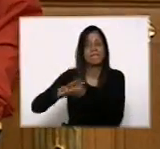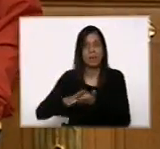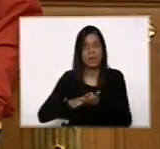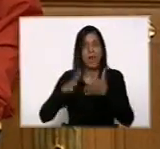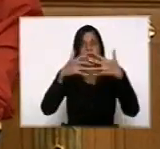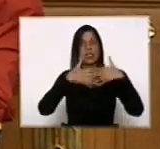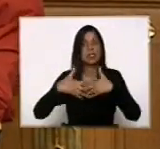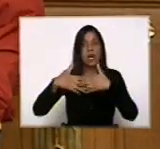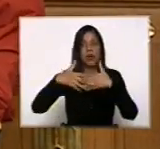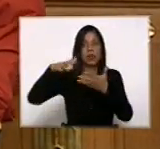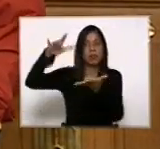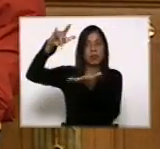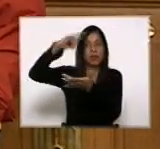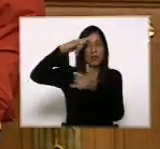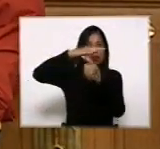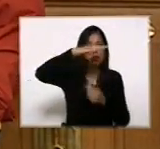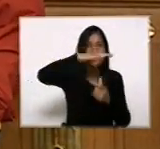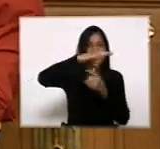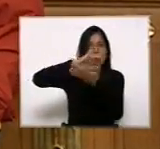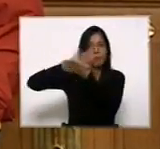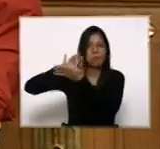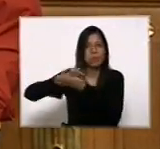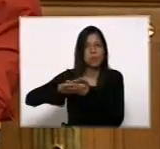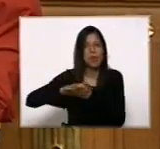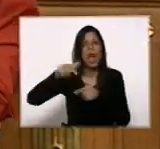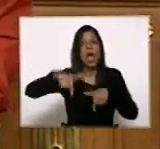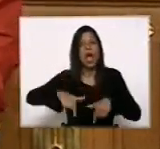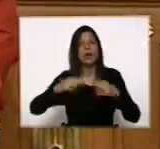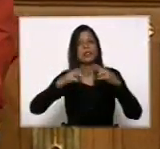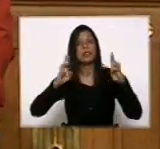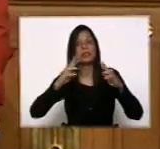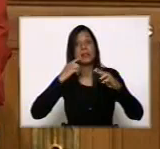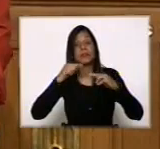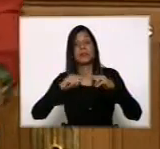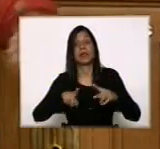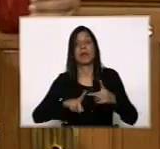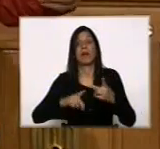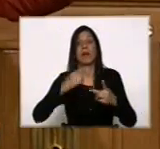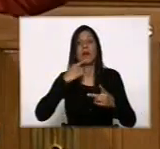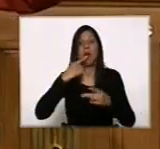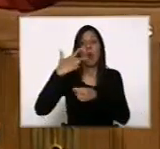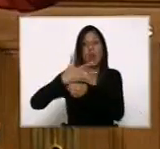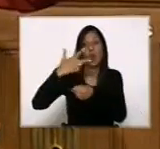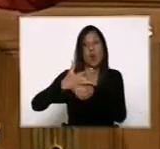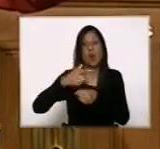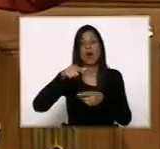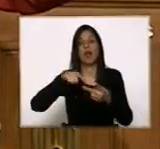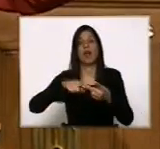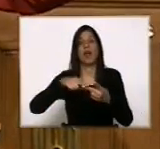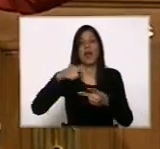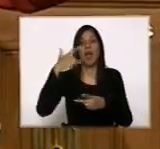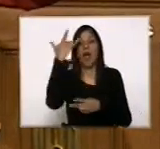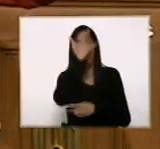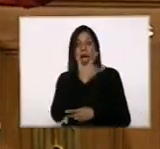del mundo. Panamá, aquí mismo, Guatemala, África la tienen destrozada. Son ellos,